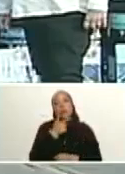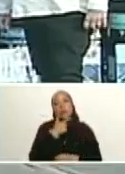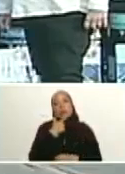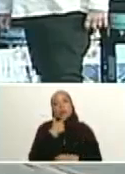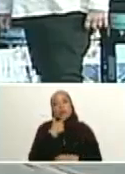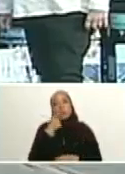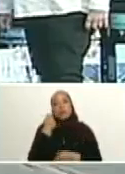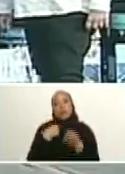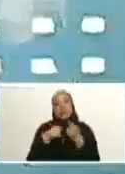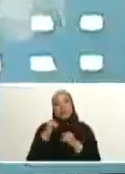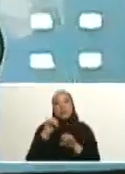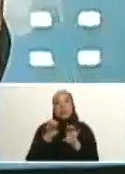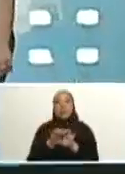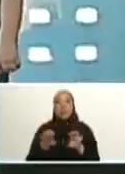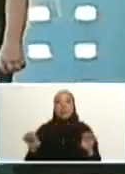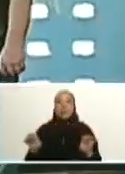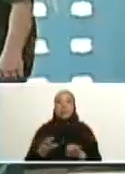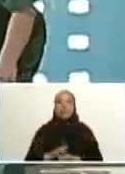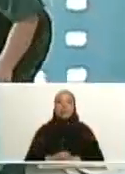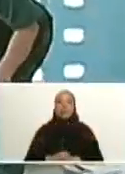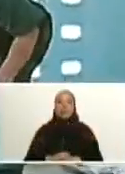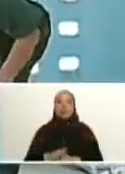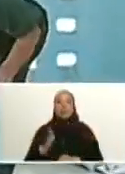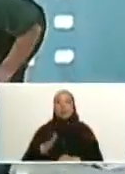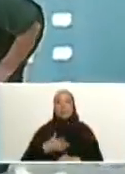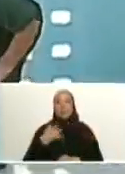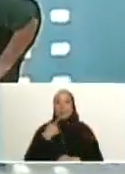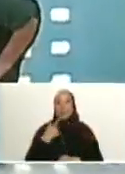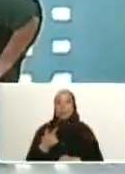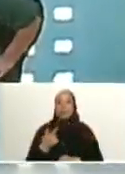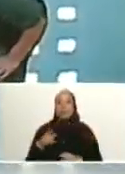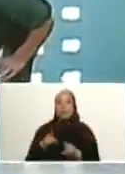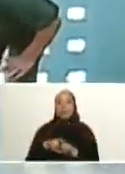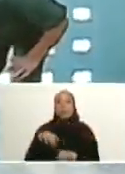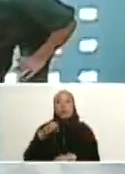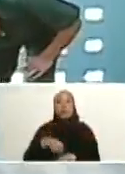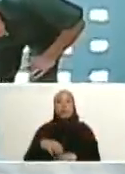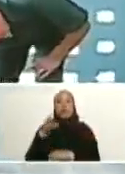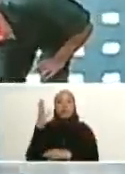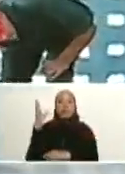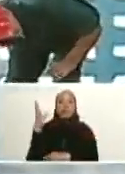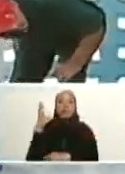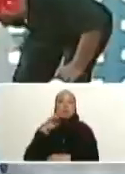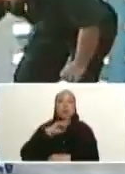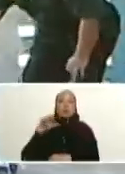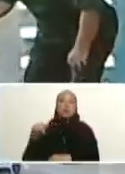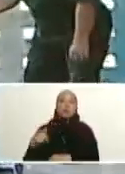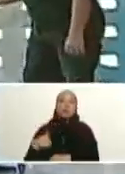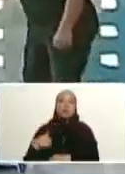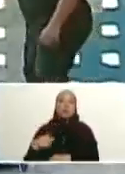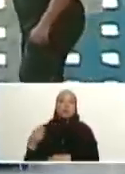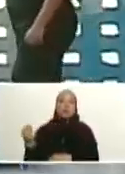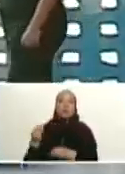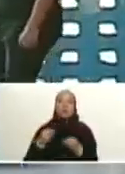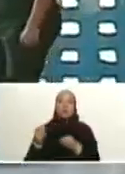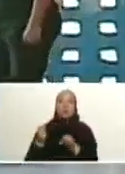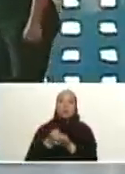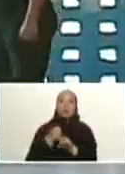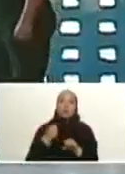en materia de educación. Podemos decirle, presidente, que ya en el estado Lara hemos nosotros abordado más